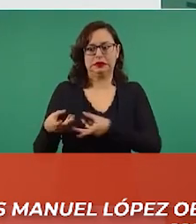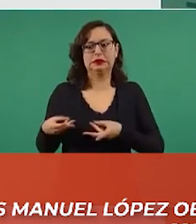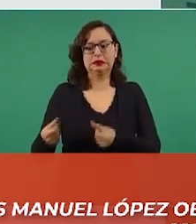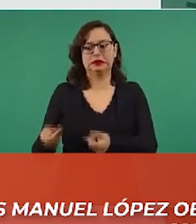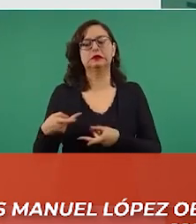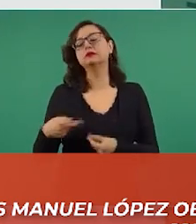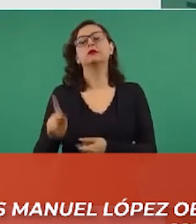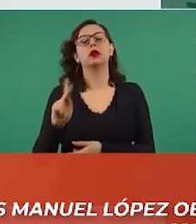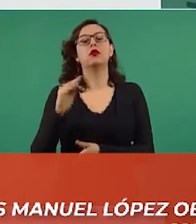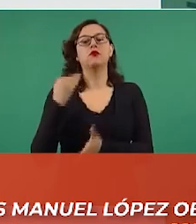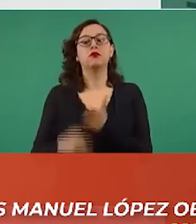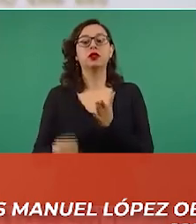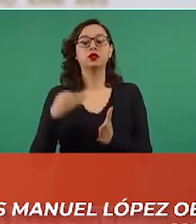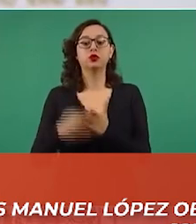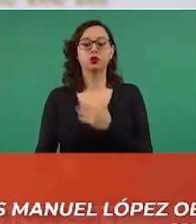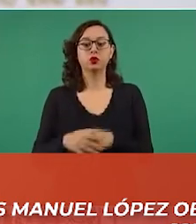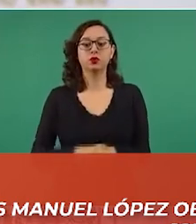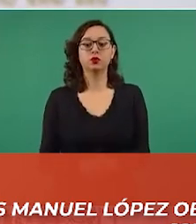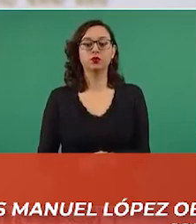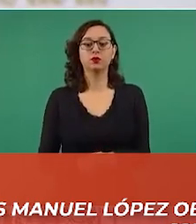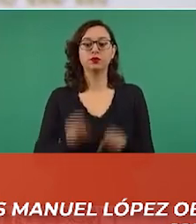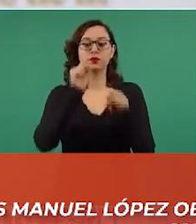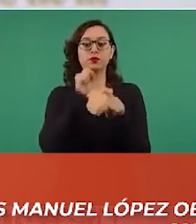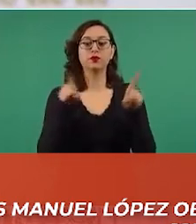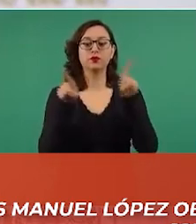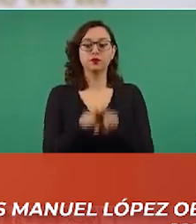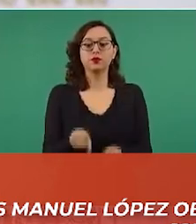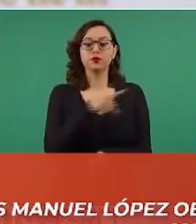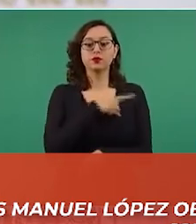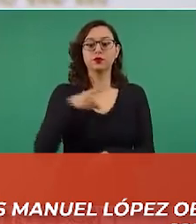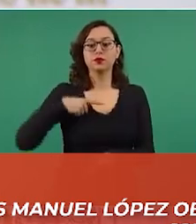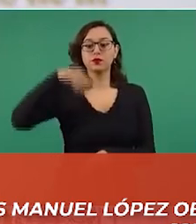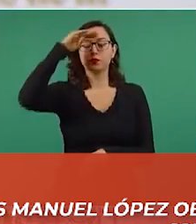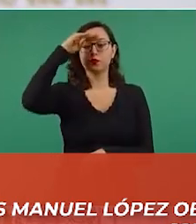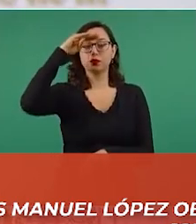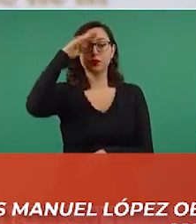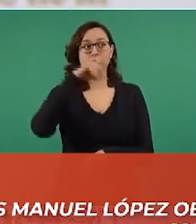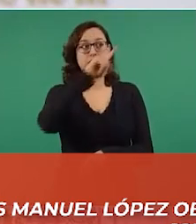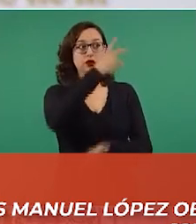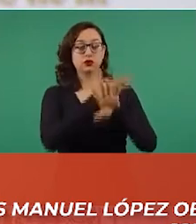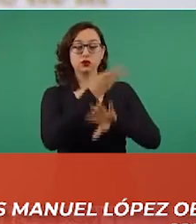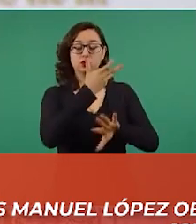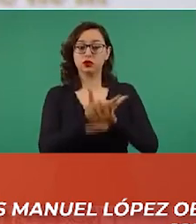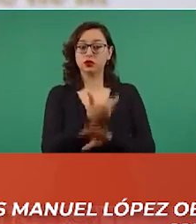hay que ver si le va a seguir entregando dinero el gobierno de Estados Unidos a estos grupos.